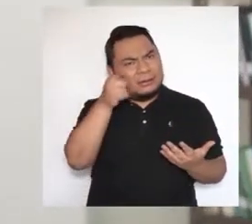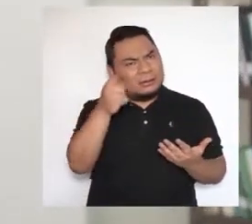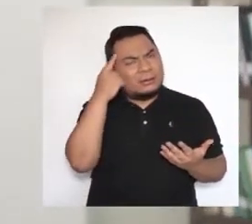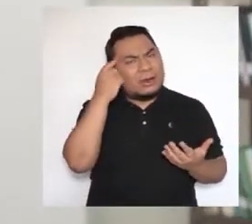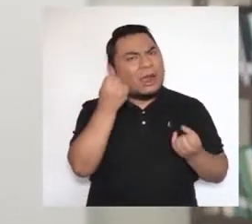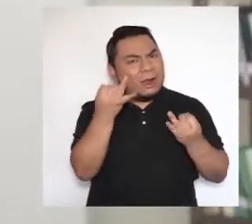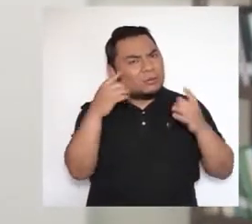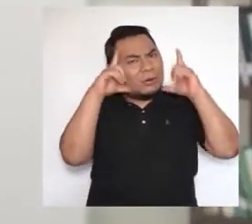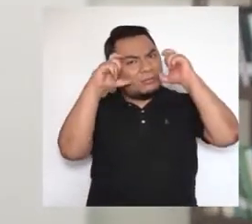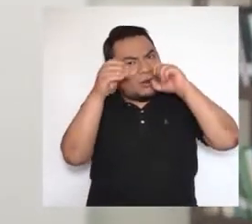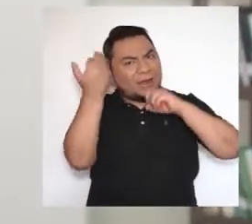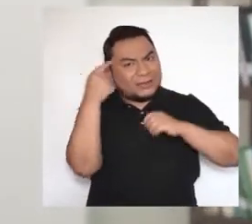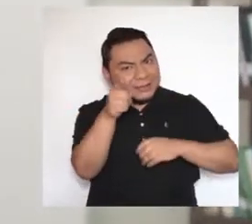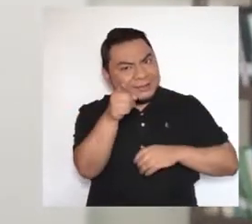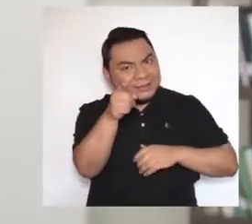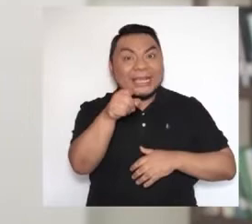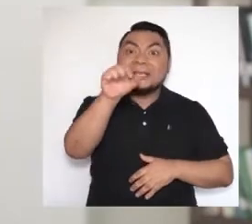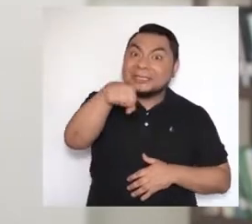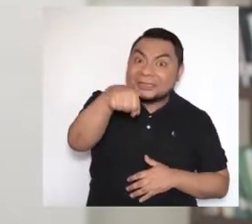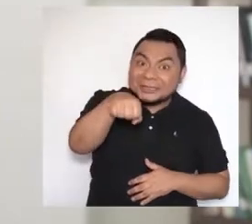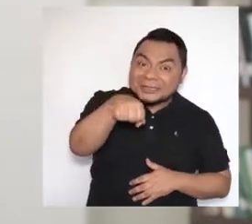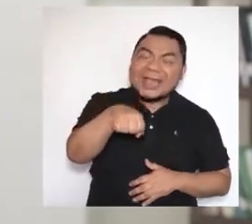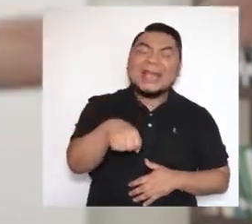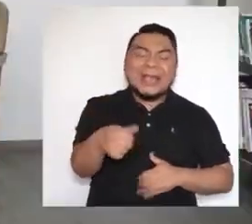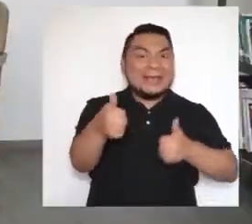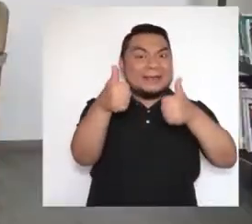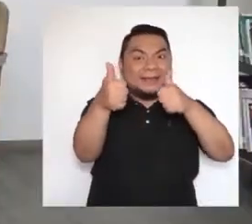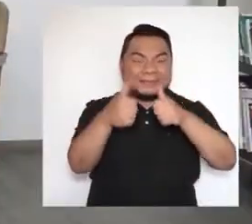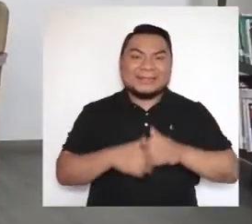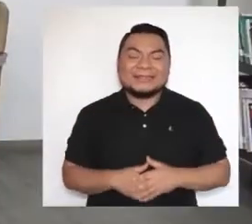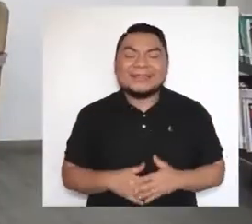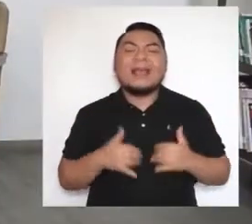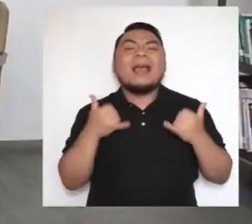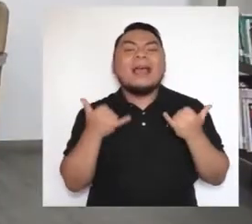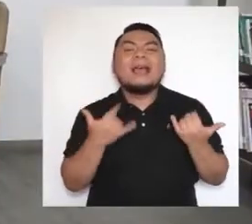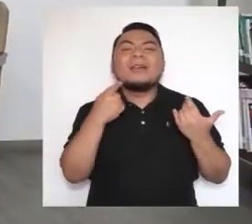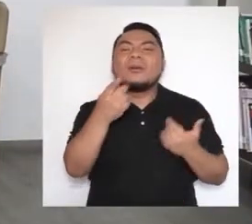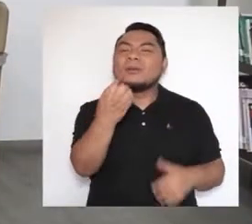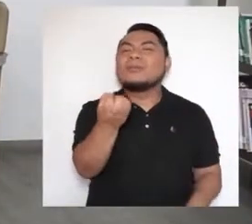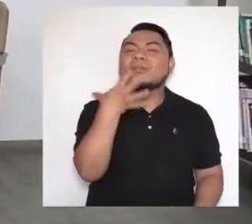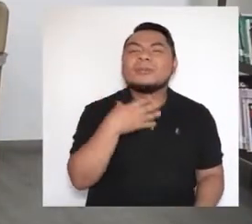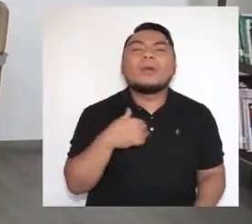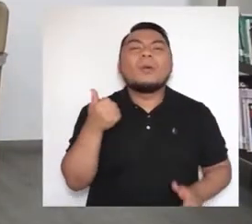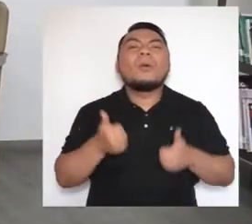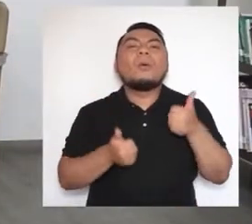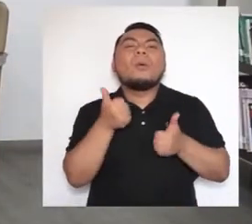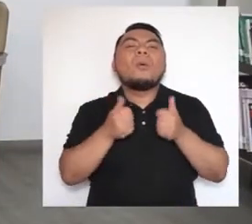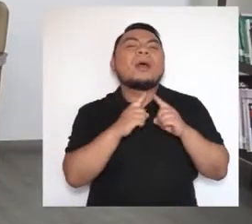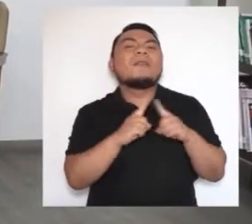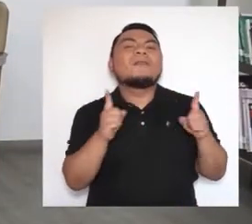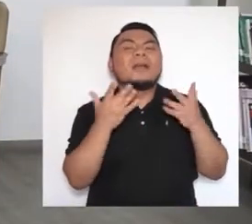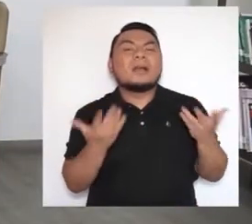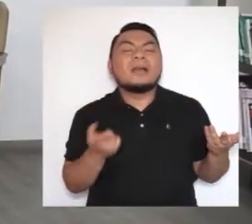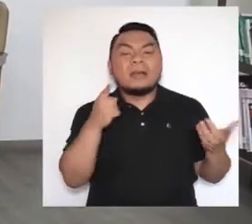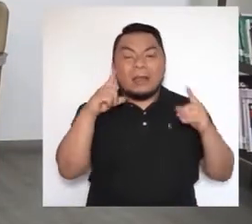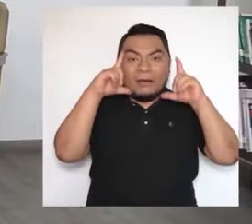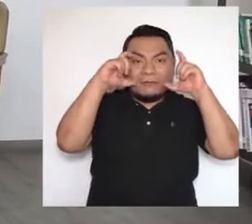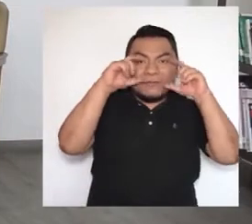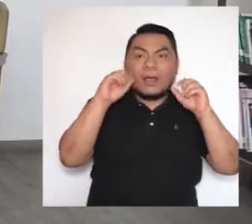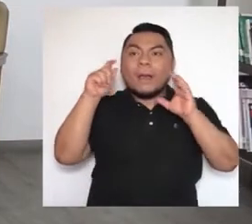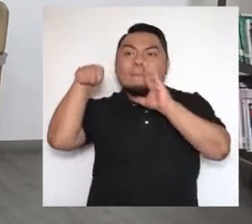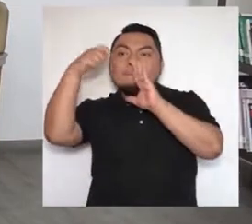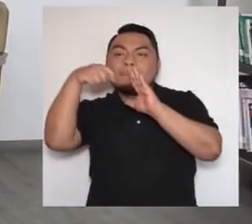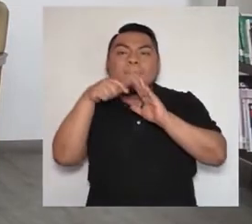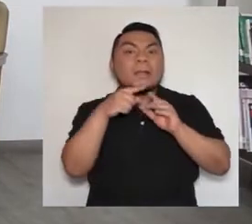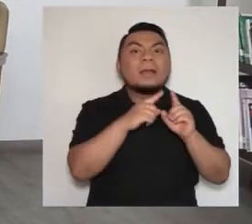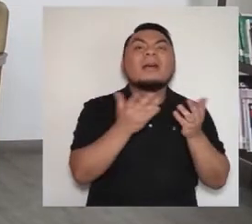¿Alguna vez les han tomado una foto? ¿Sí? ¡Muy bien! Entonces díganme, ¿cuál es la diferencia entre una foto